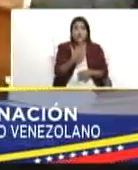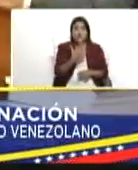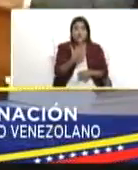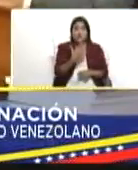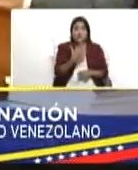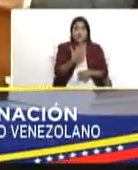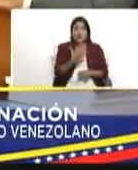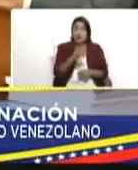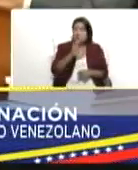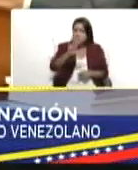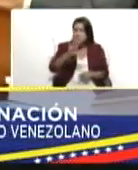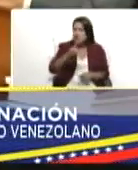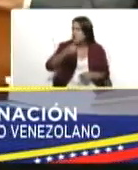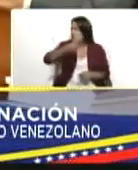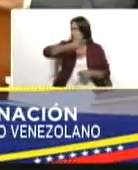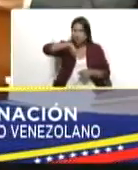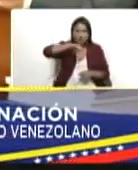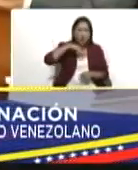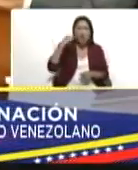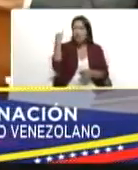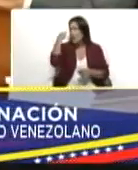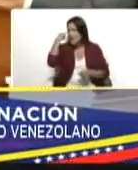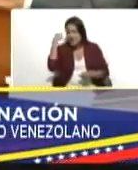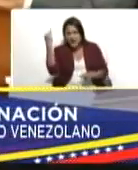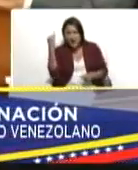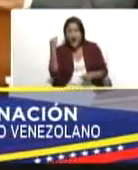convicciones por una causa